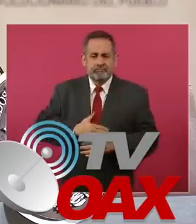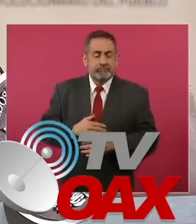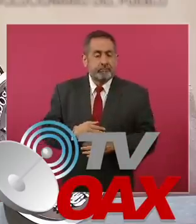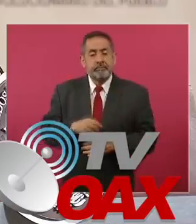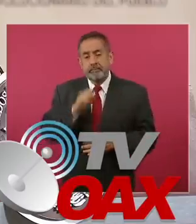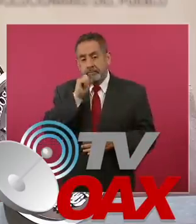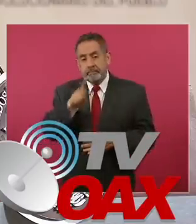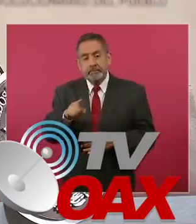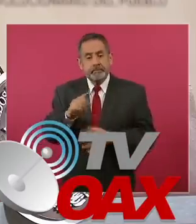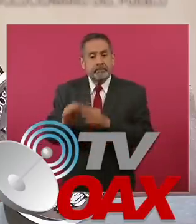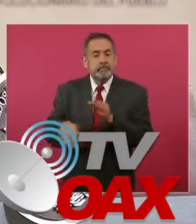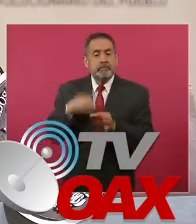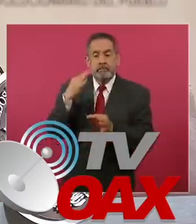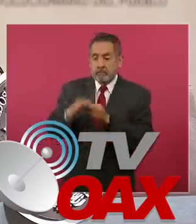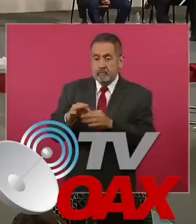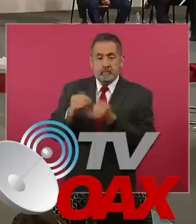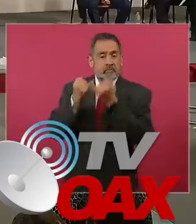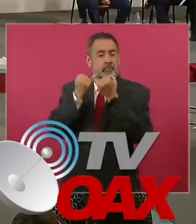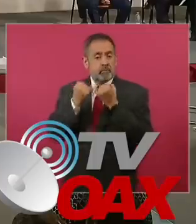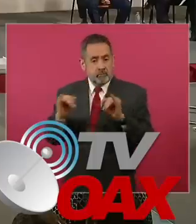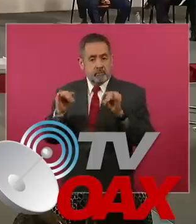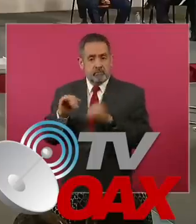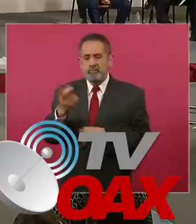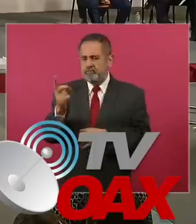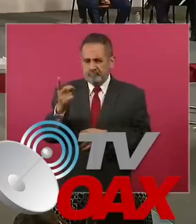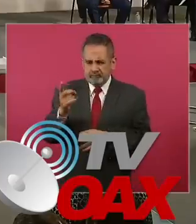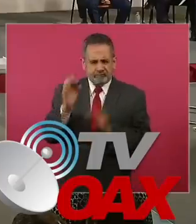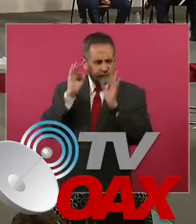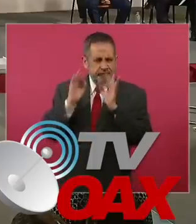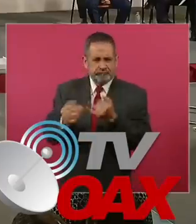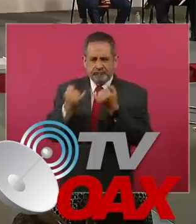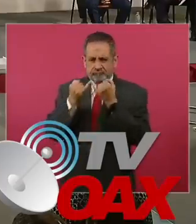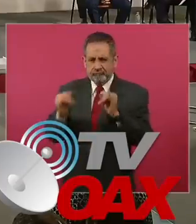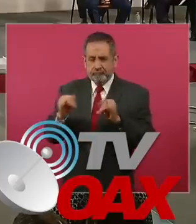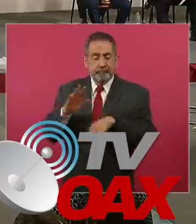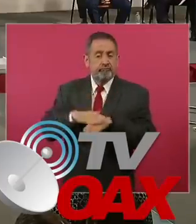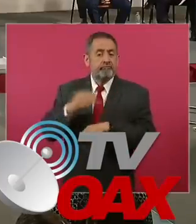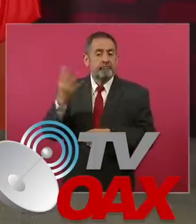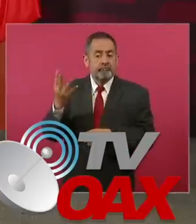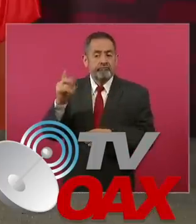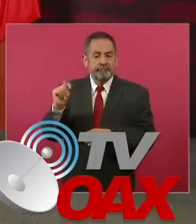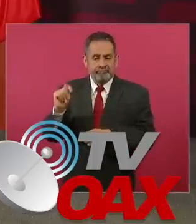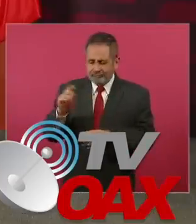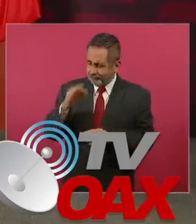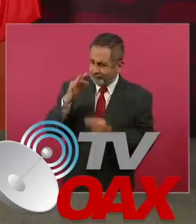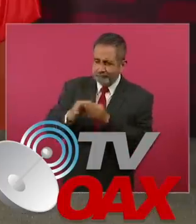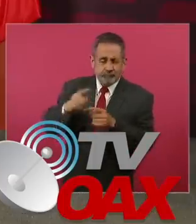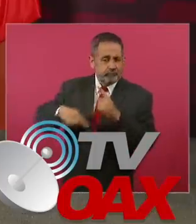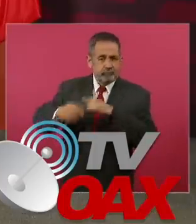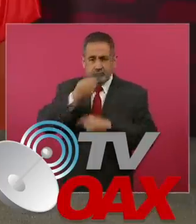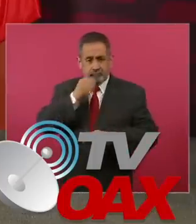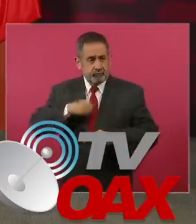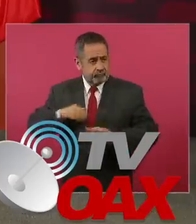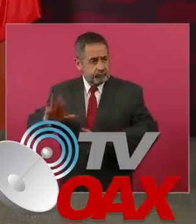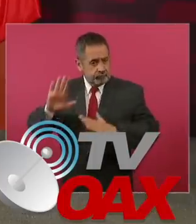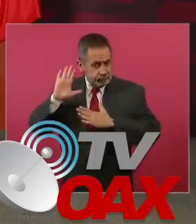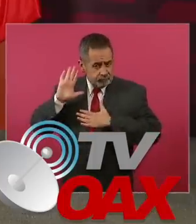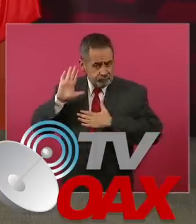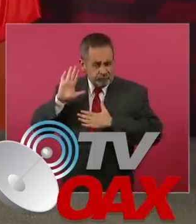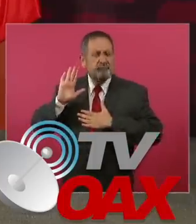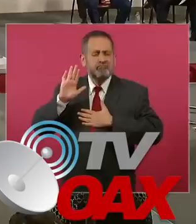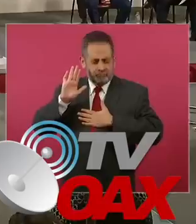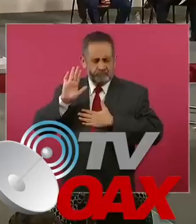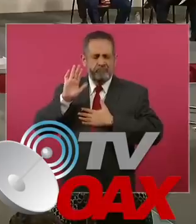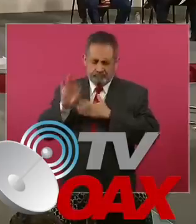también el compromiso de inaugurar el Tren Maya en el mes de diciembre, porque en la cuarta transformación los compromisos se cumplen. Es